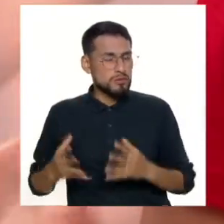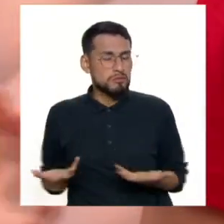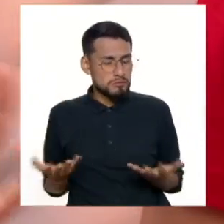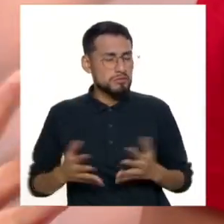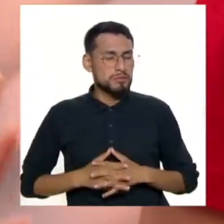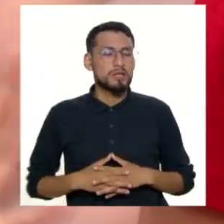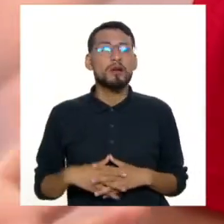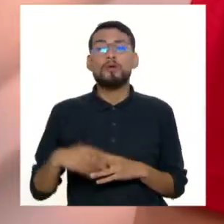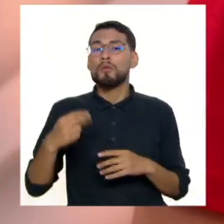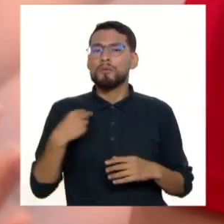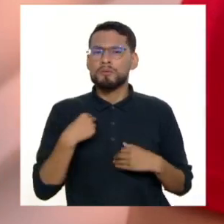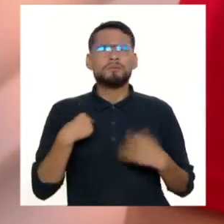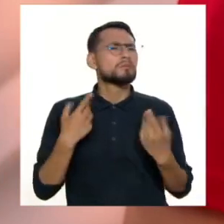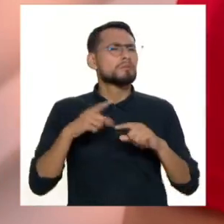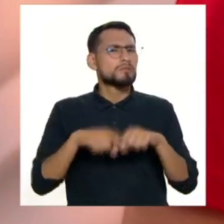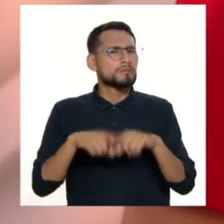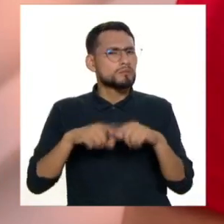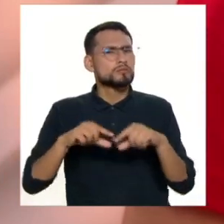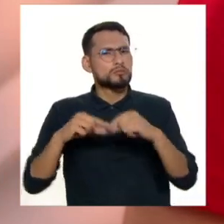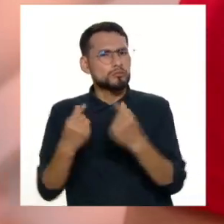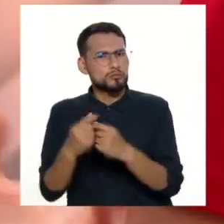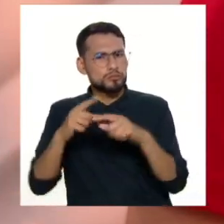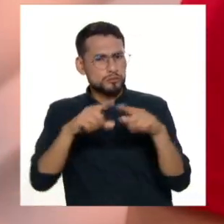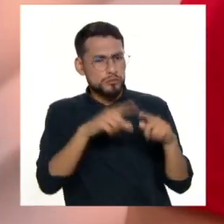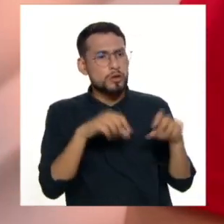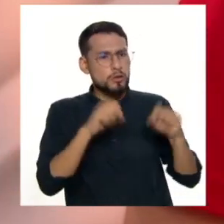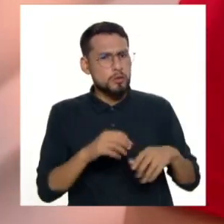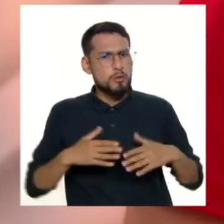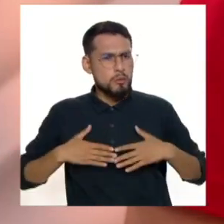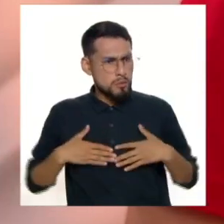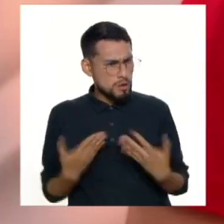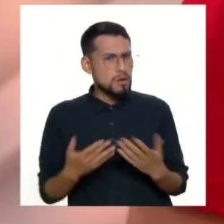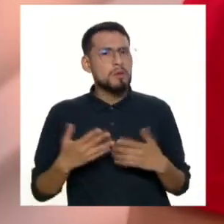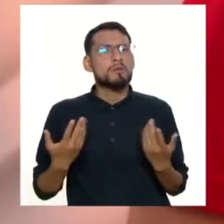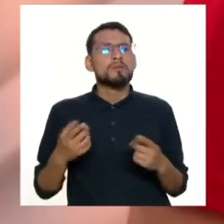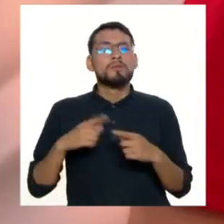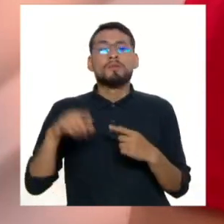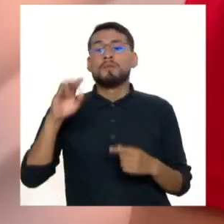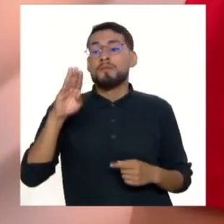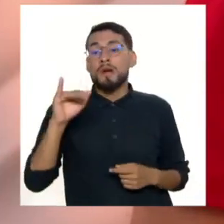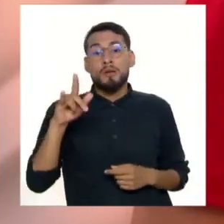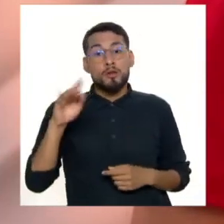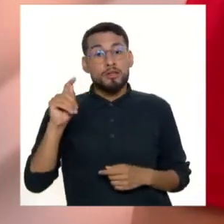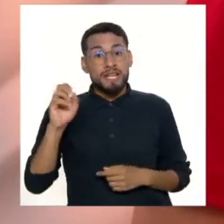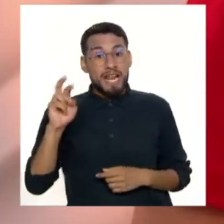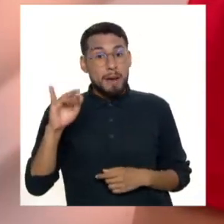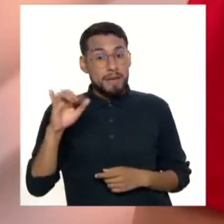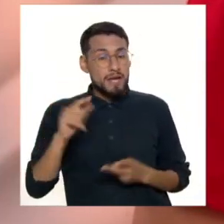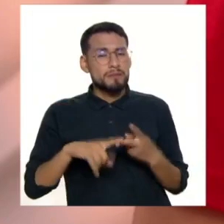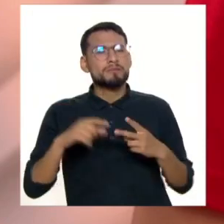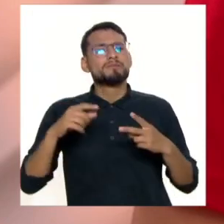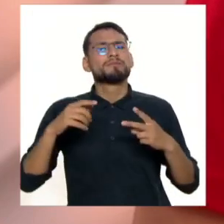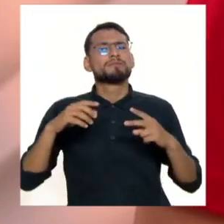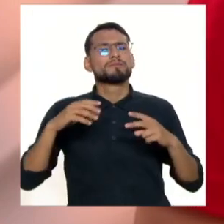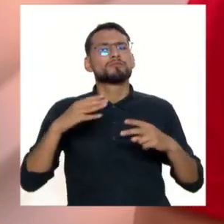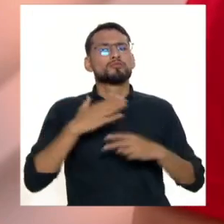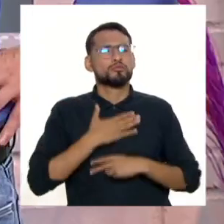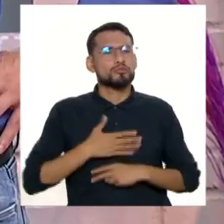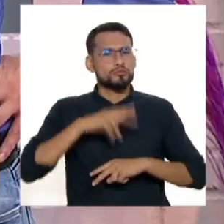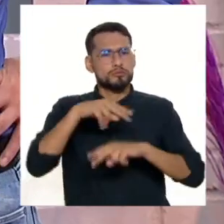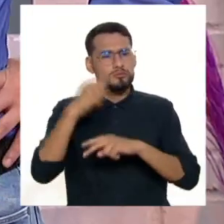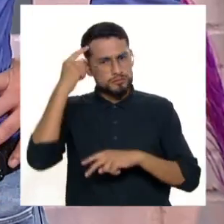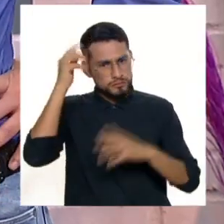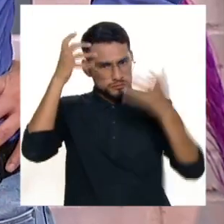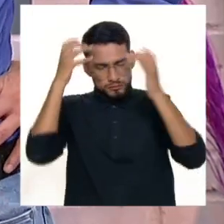Y nosotros, dependiendo del grupo también que trabajemos, podemos hacer el tema de bailoterapia y gimnasia cerebral con ellos. Oye, y una pregunta,